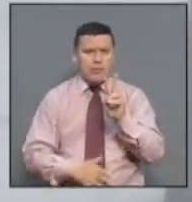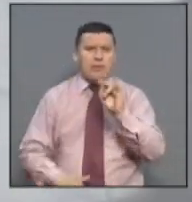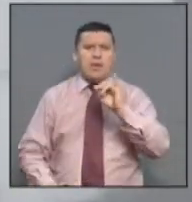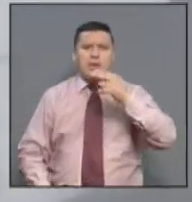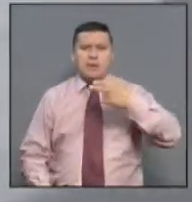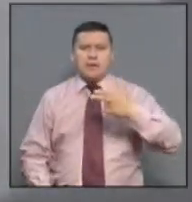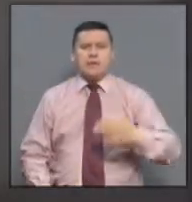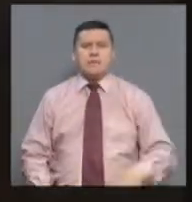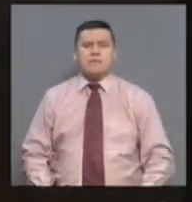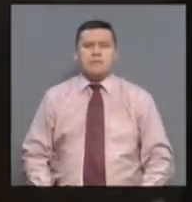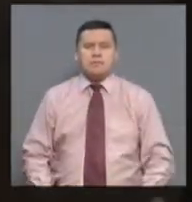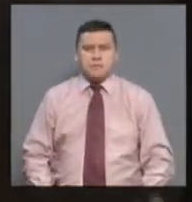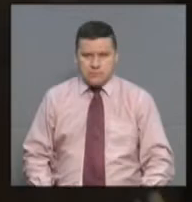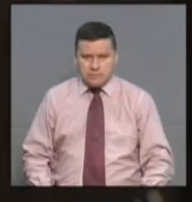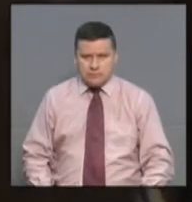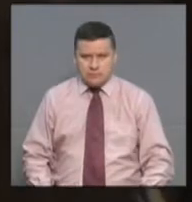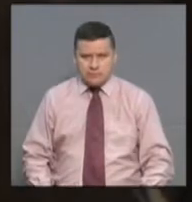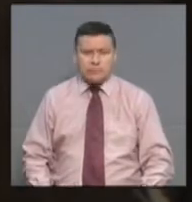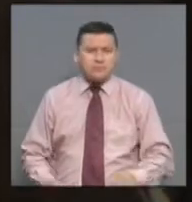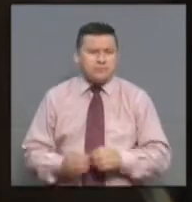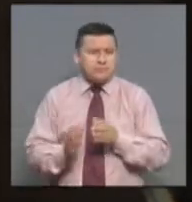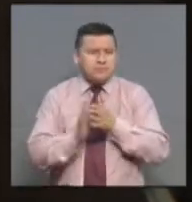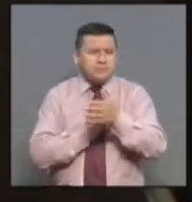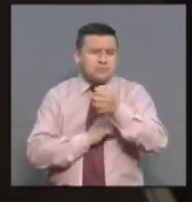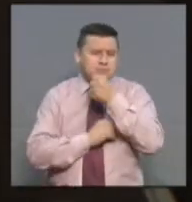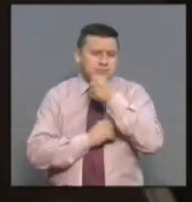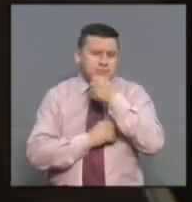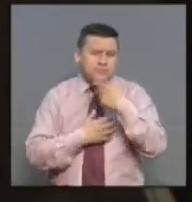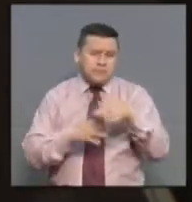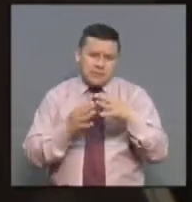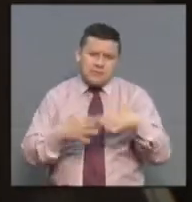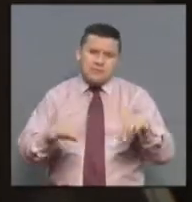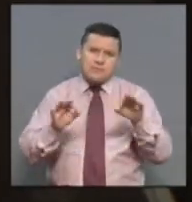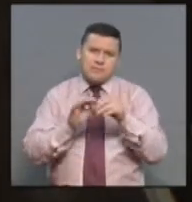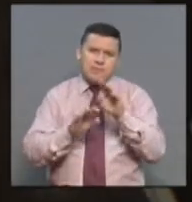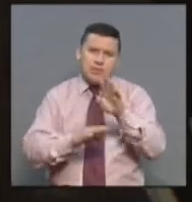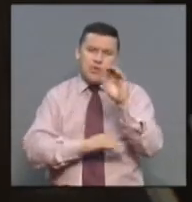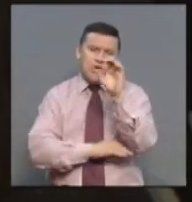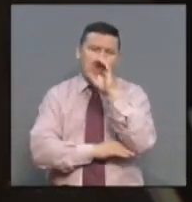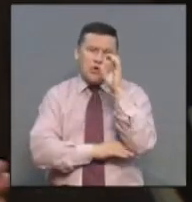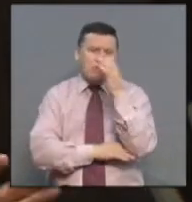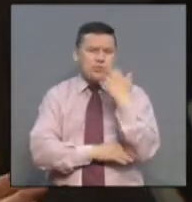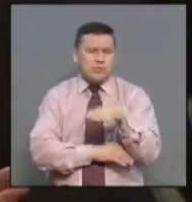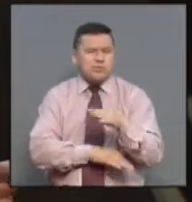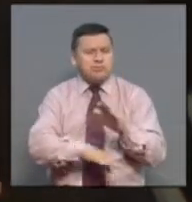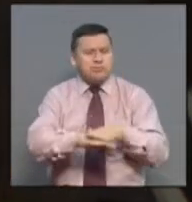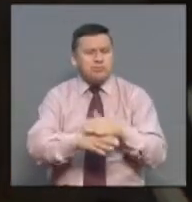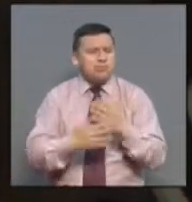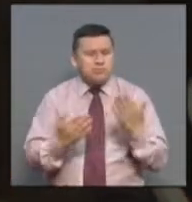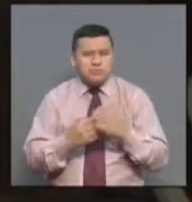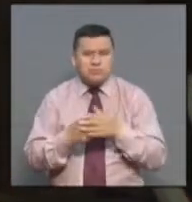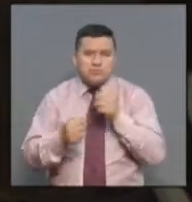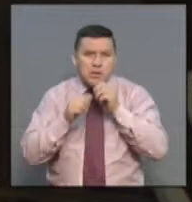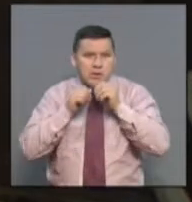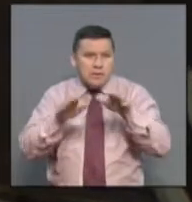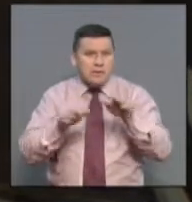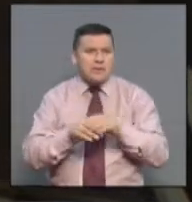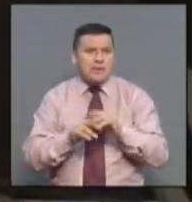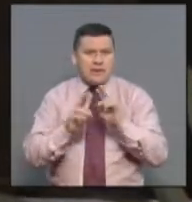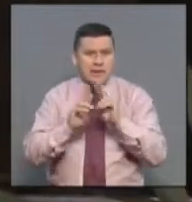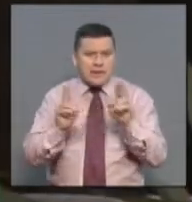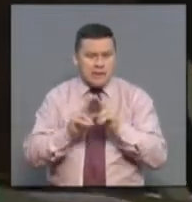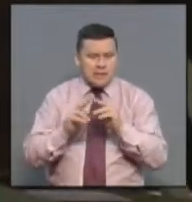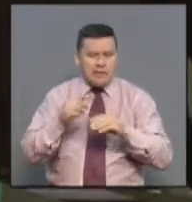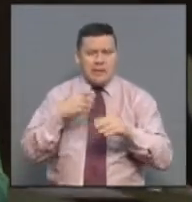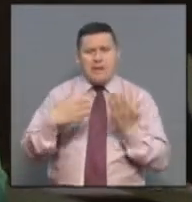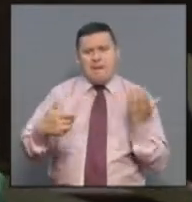VIH. Una noticia actual de gran importancia para los colombianos y muy mencionada en medios de comunicación y redes